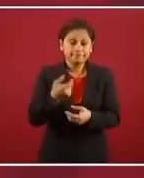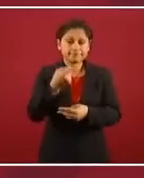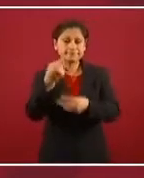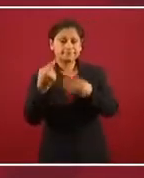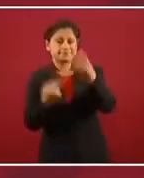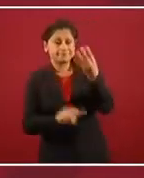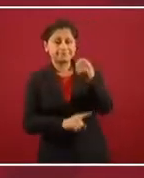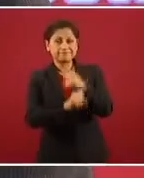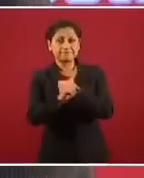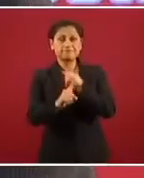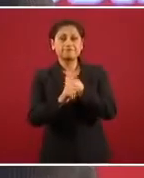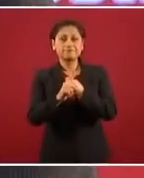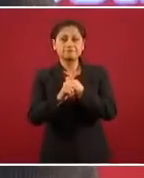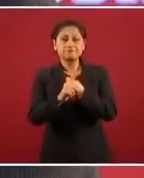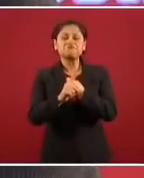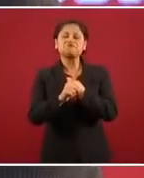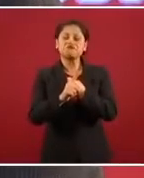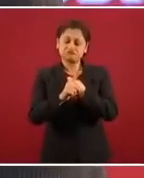enfrentar,